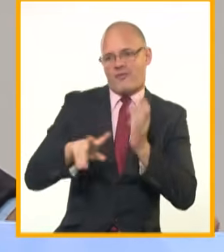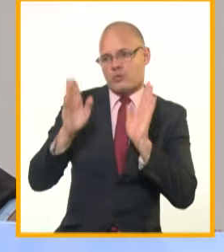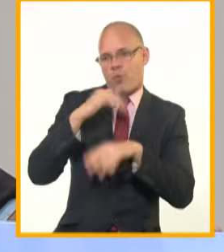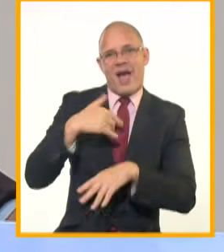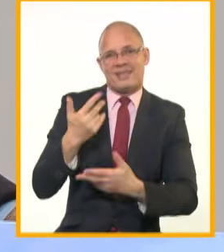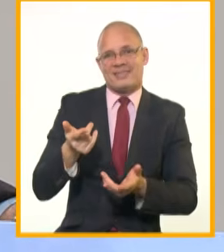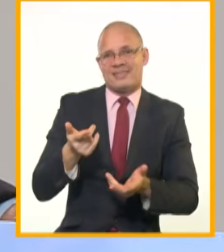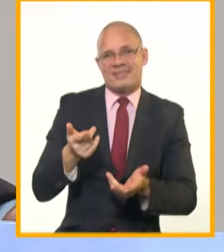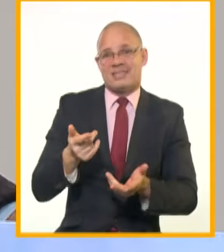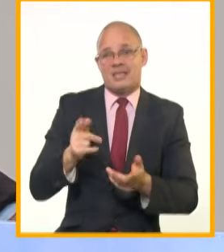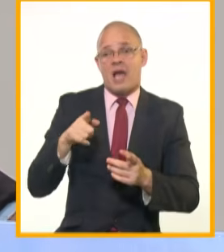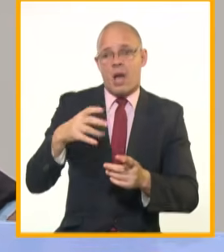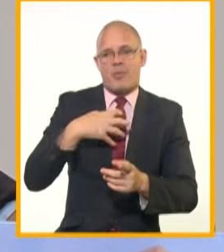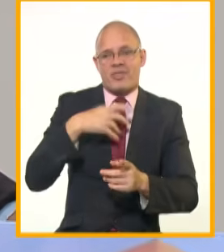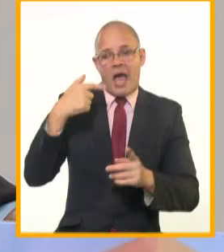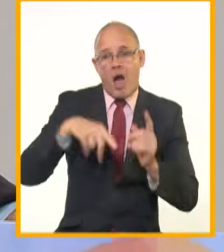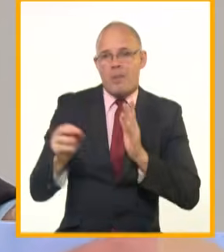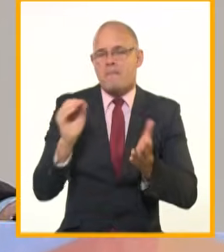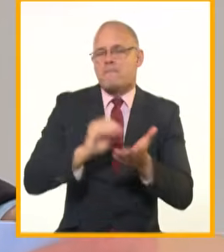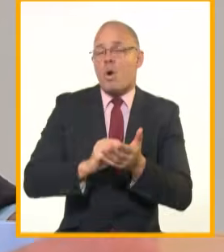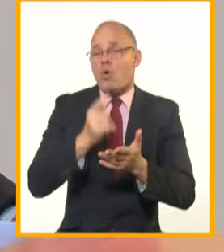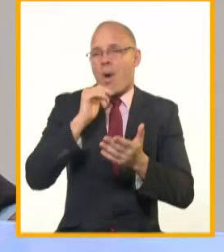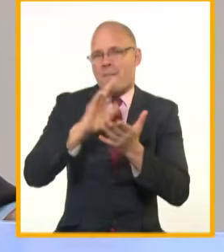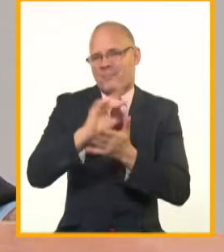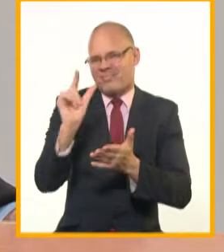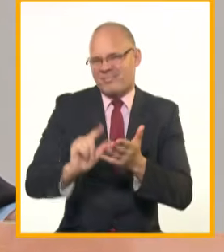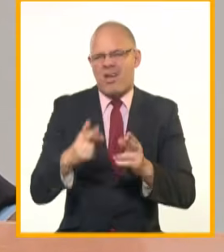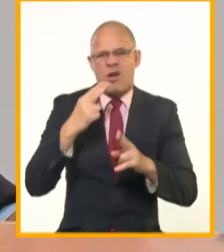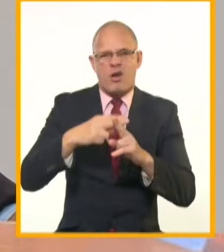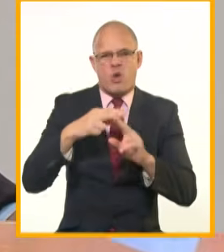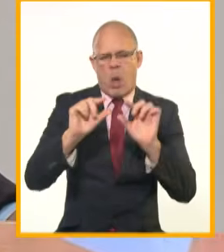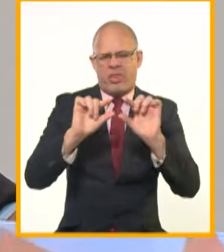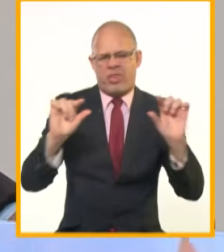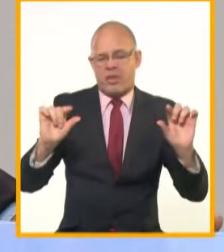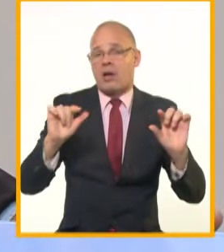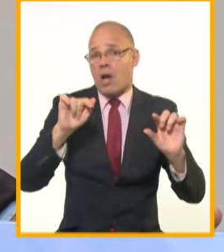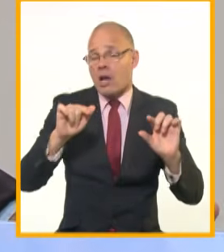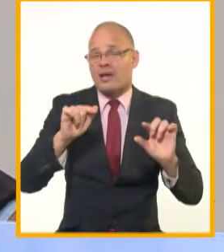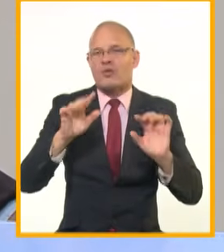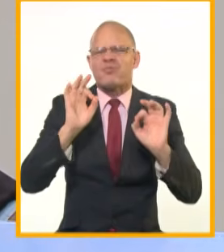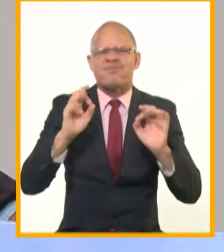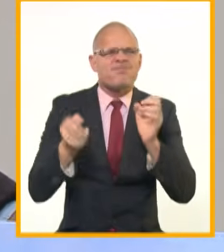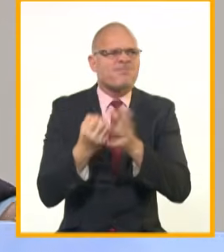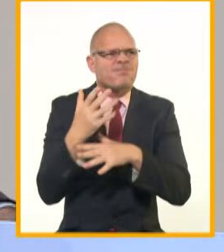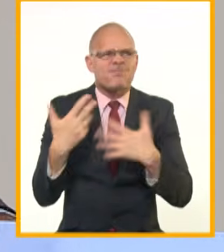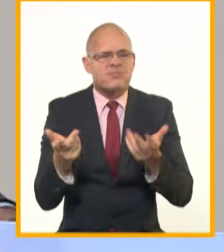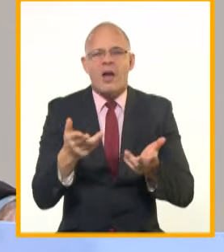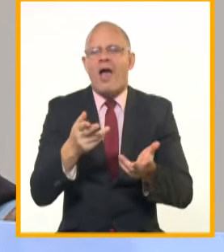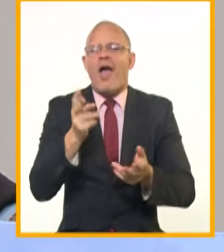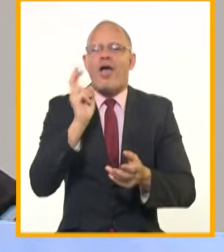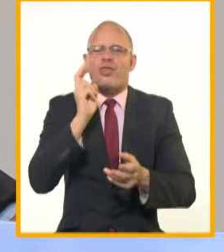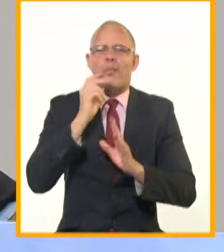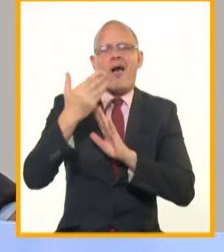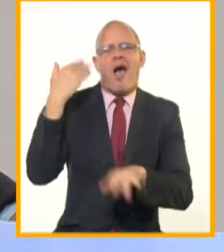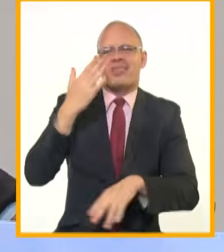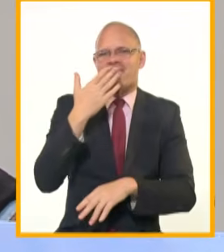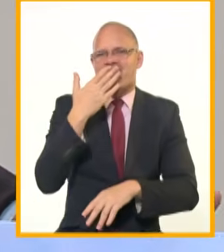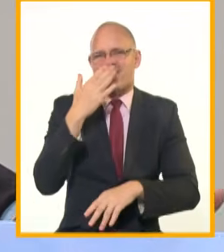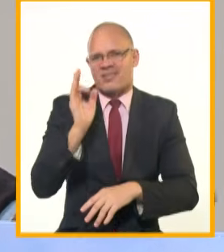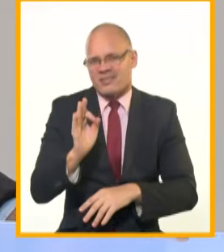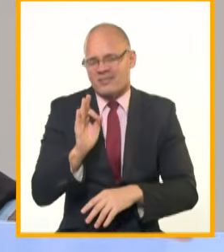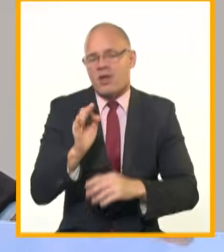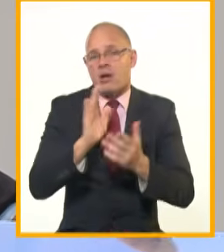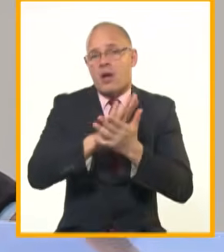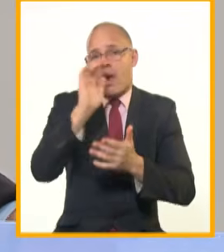nombre aborigen, sonaba raro y hubo que explicar el por qué Mayabeque. Ya en el documental se